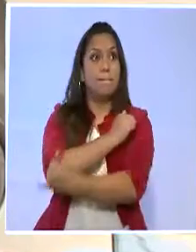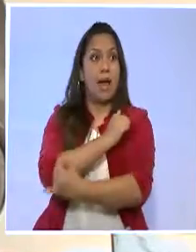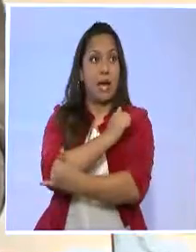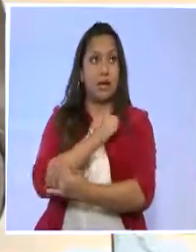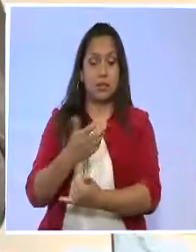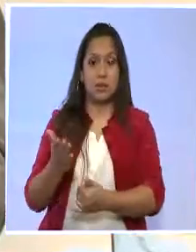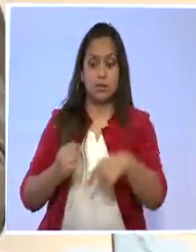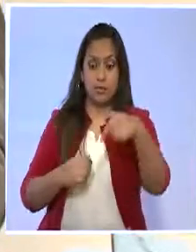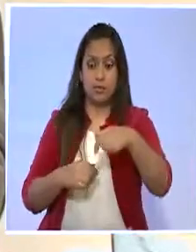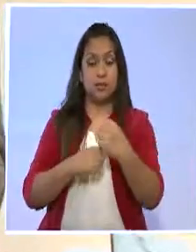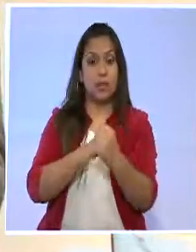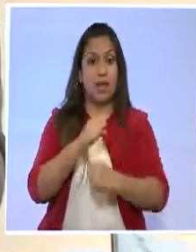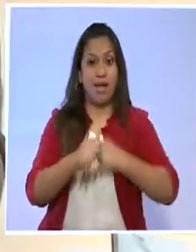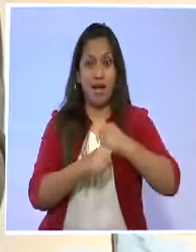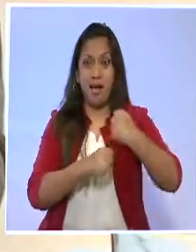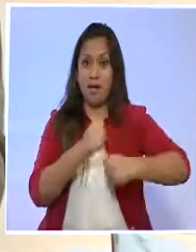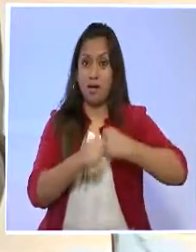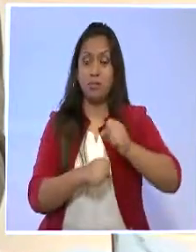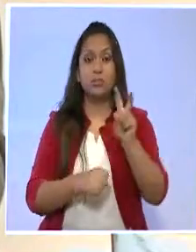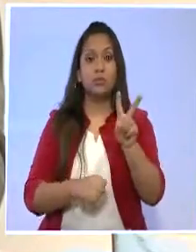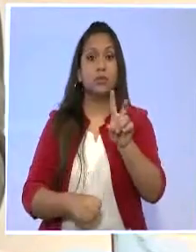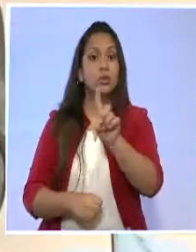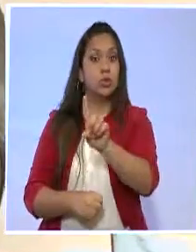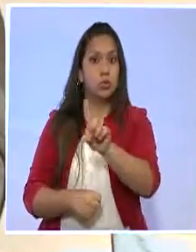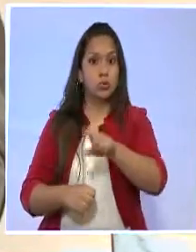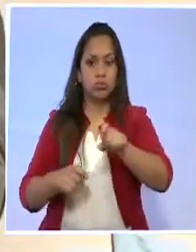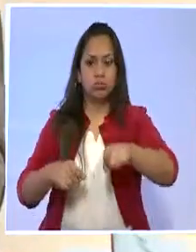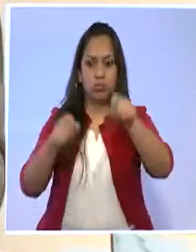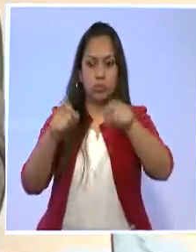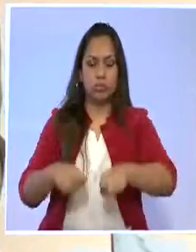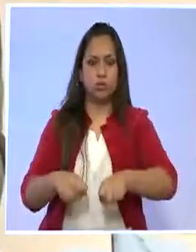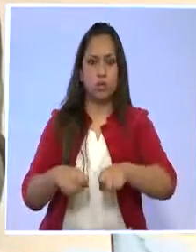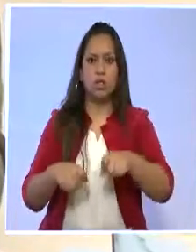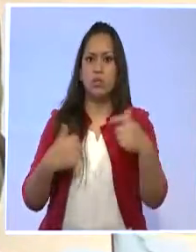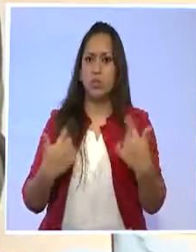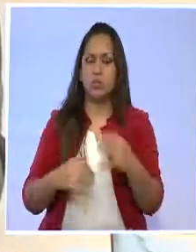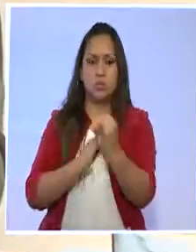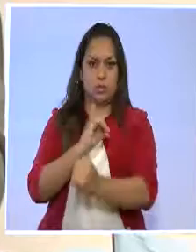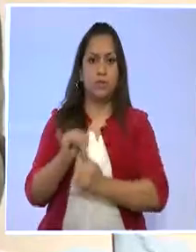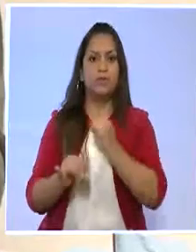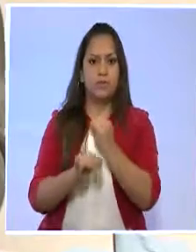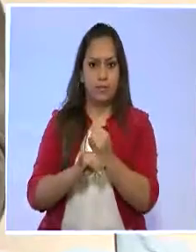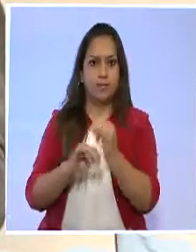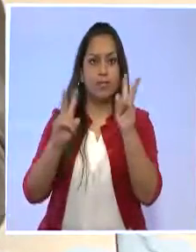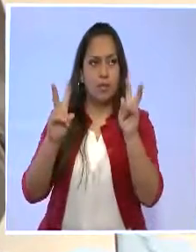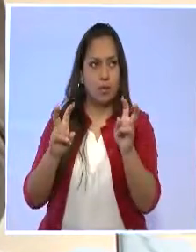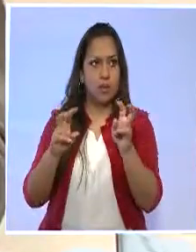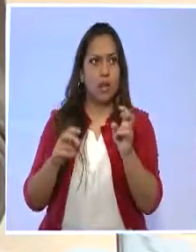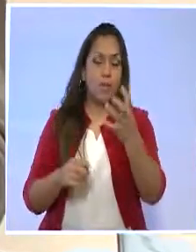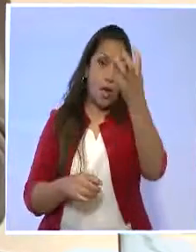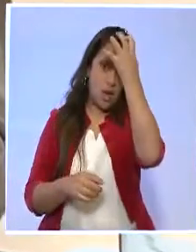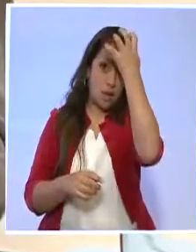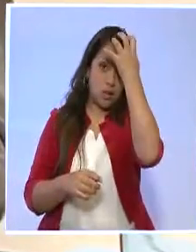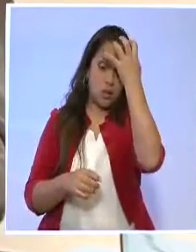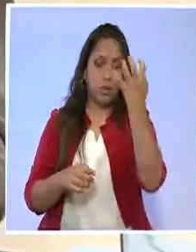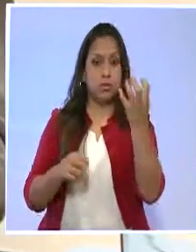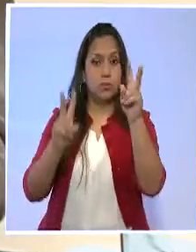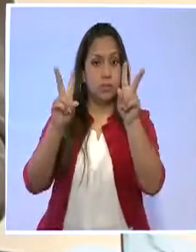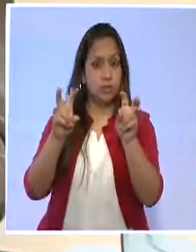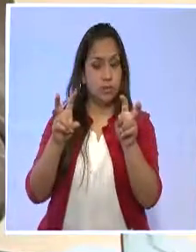así que en estos años hemos aprobado más de 21 tratados internacionales que potencian principalmente el tema de educación y el tema